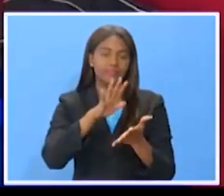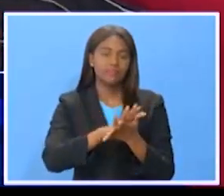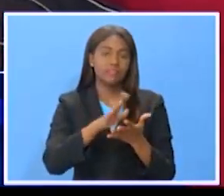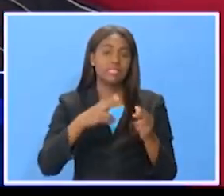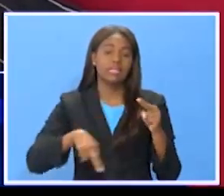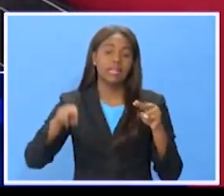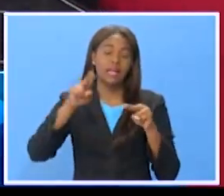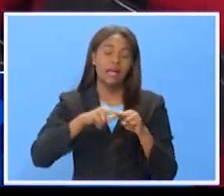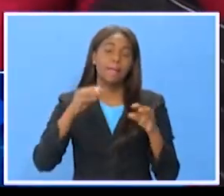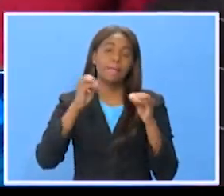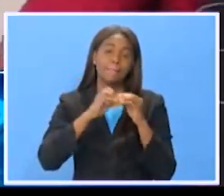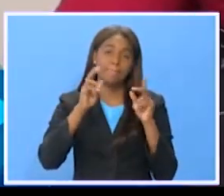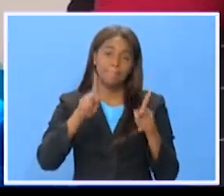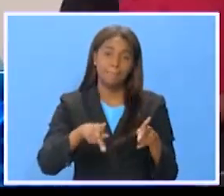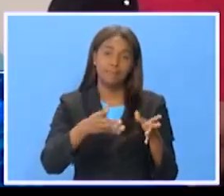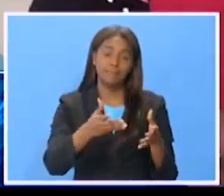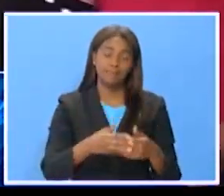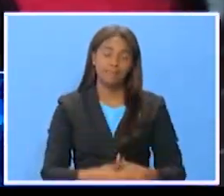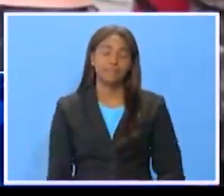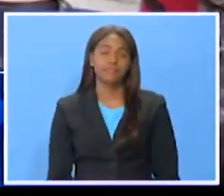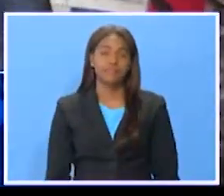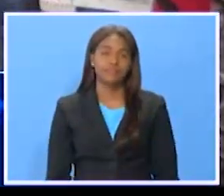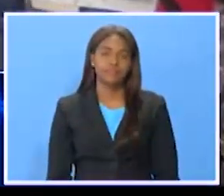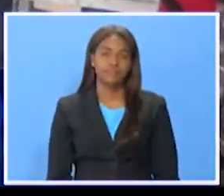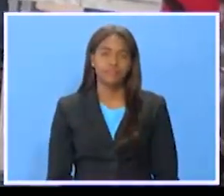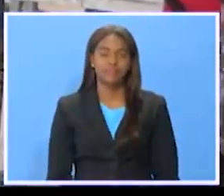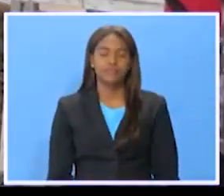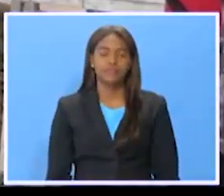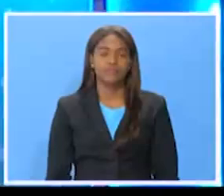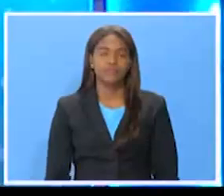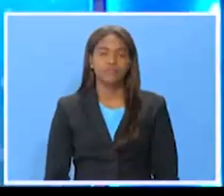alta demanda de pacientes.